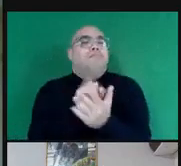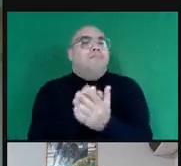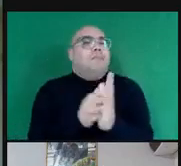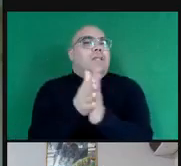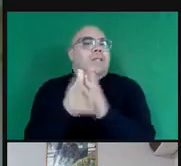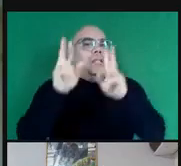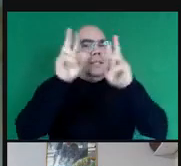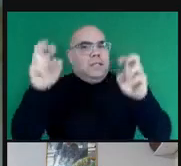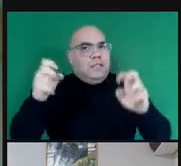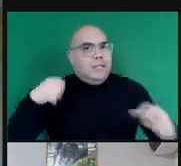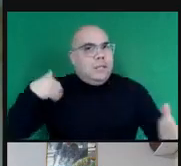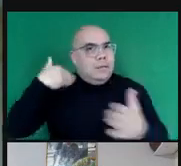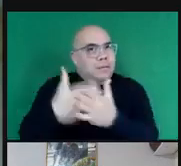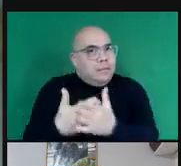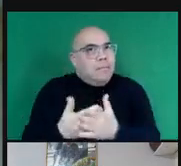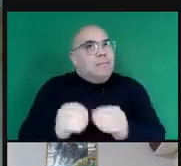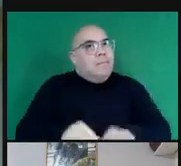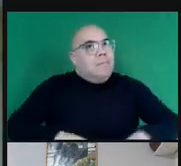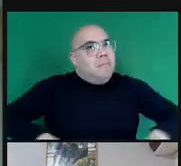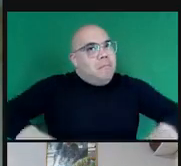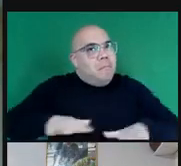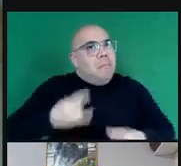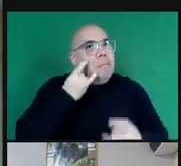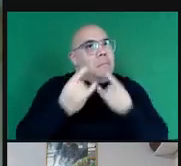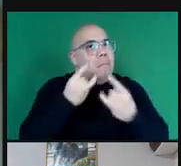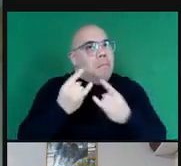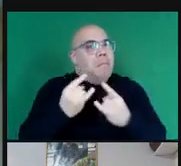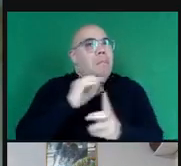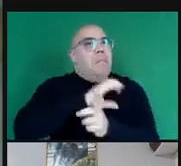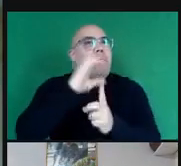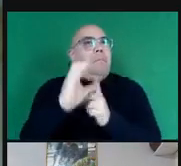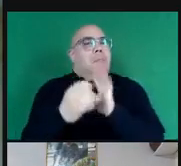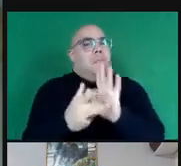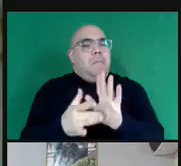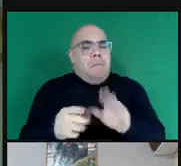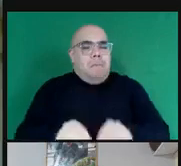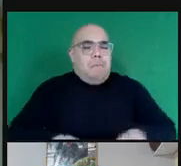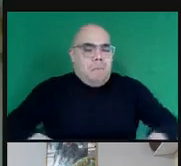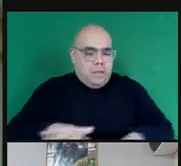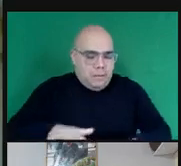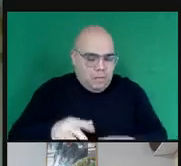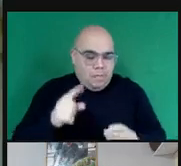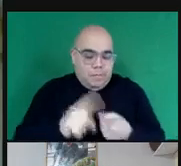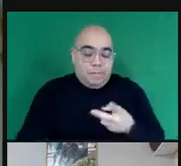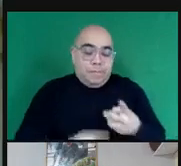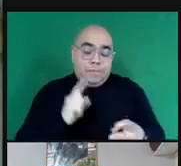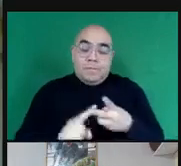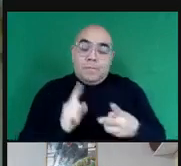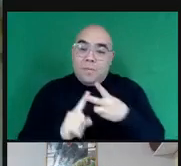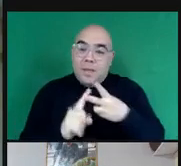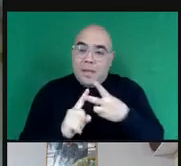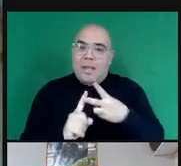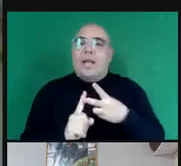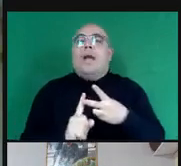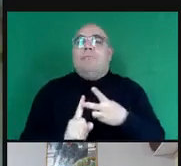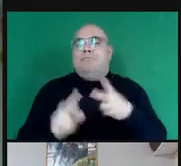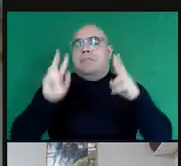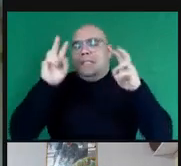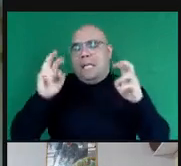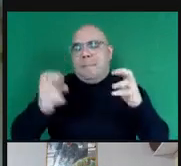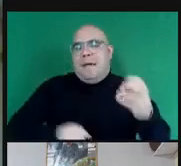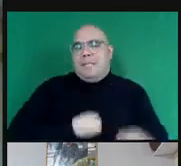bienes de interés cultural y el patrimonio? Y la segunda sería, ¿en qué medida las expresiones de graffiti y